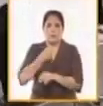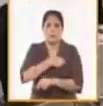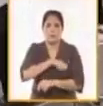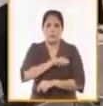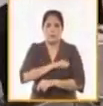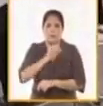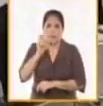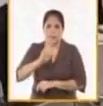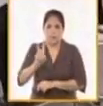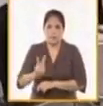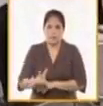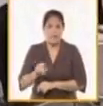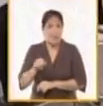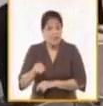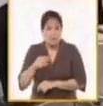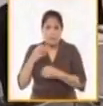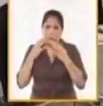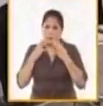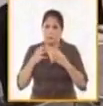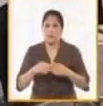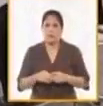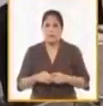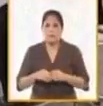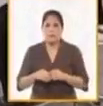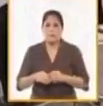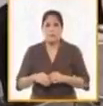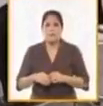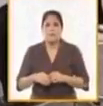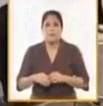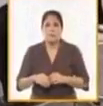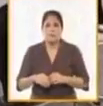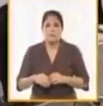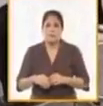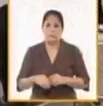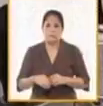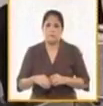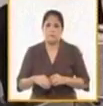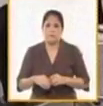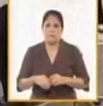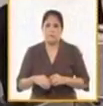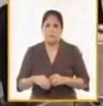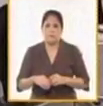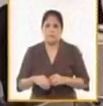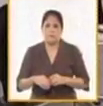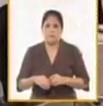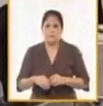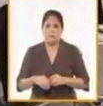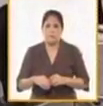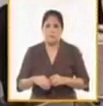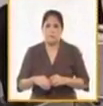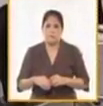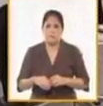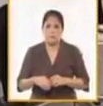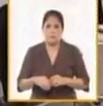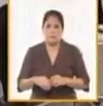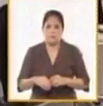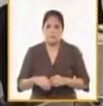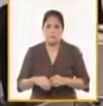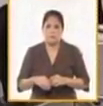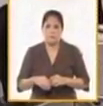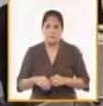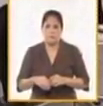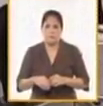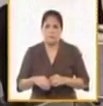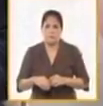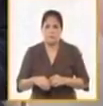Ese también es una lectura que nosotros dimos un ejemplo al mundo ayer, en esta jornada cívica